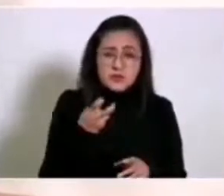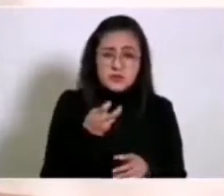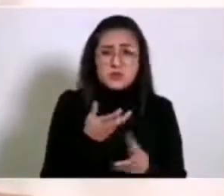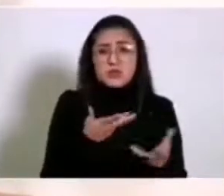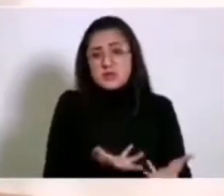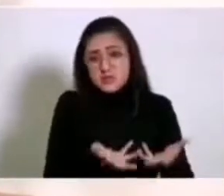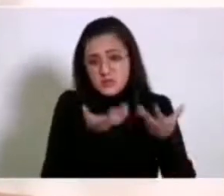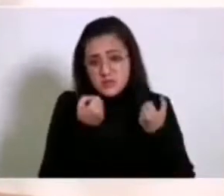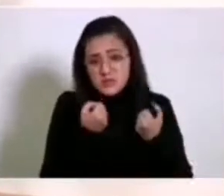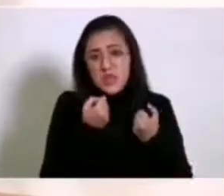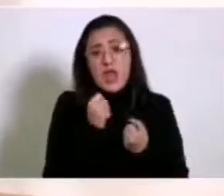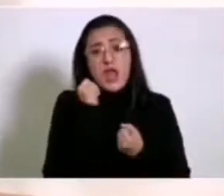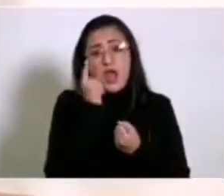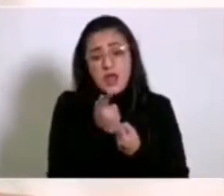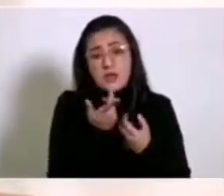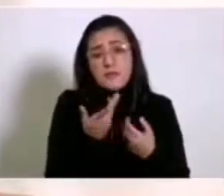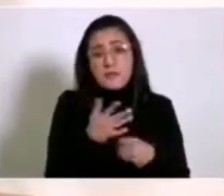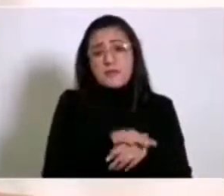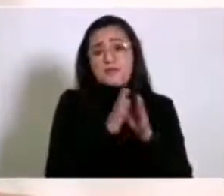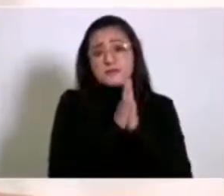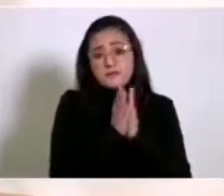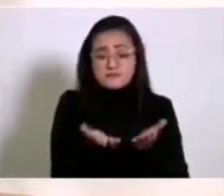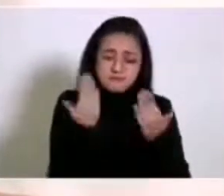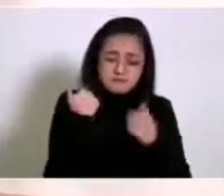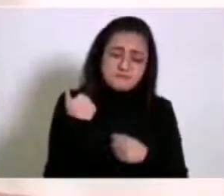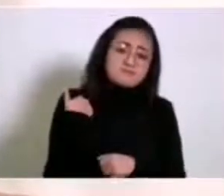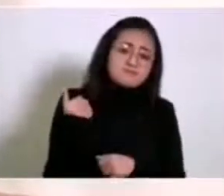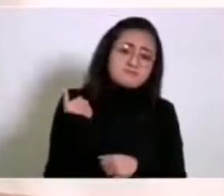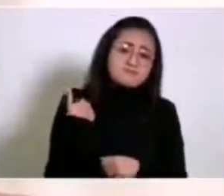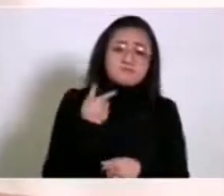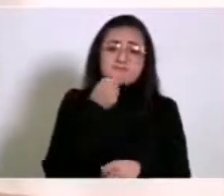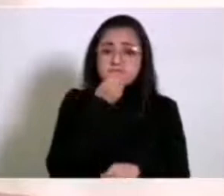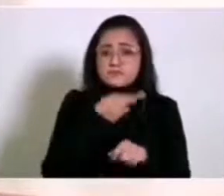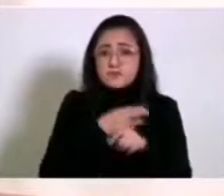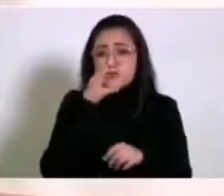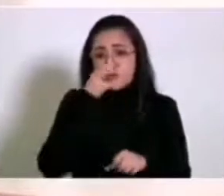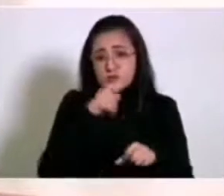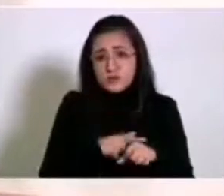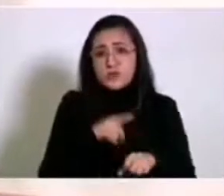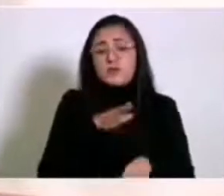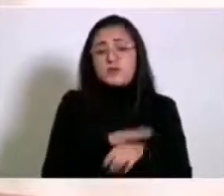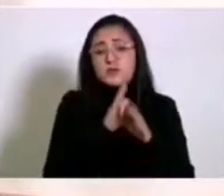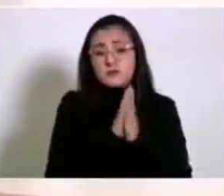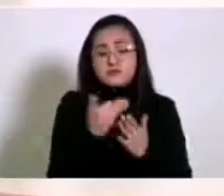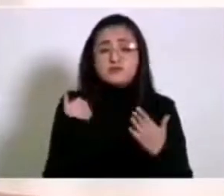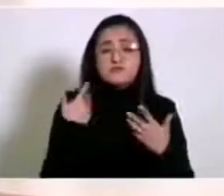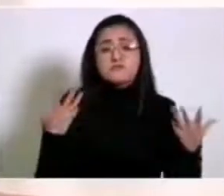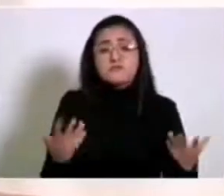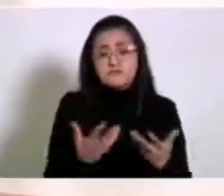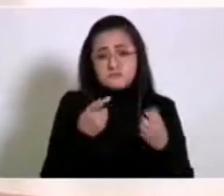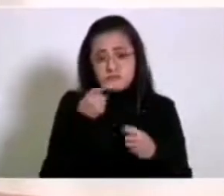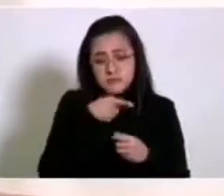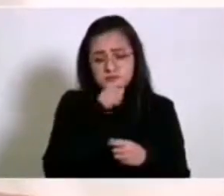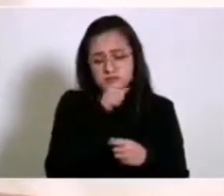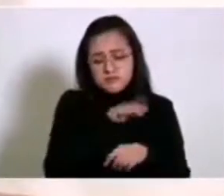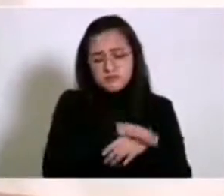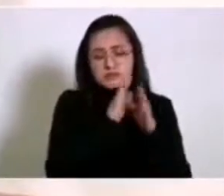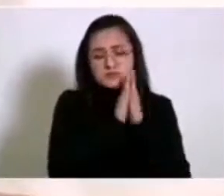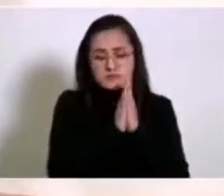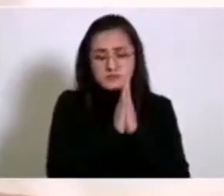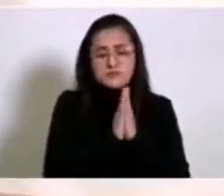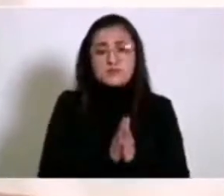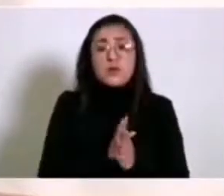que fueron sustraídas en algún momento access cercana a nosotros la secretaria de cultura a fin de promover la devolución de dichos días